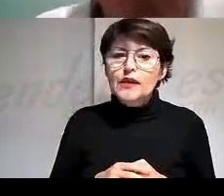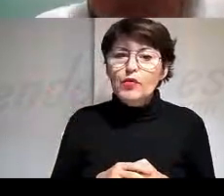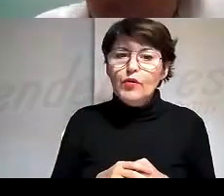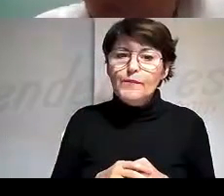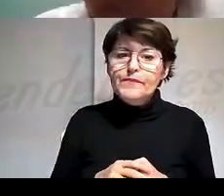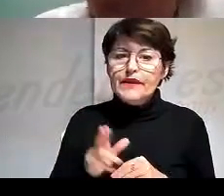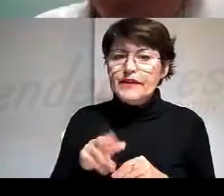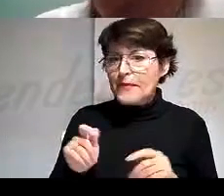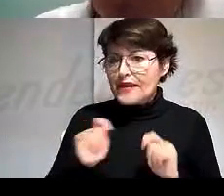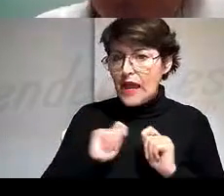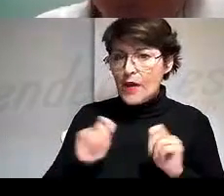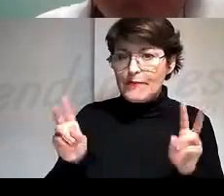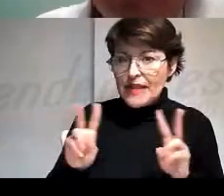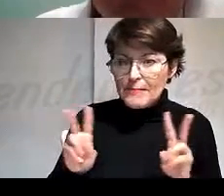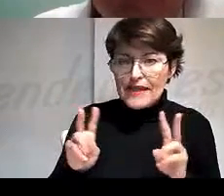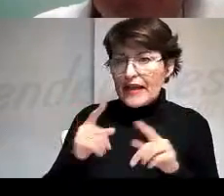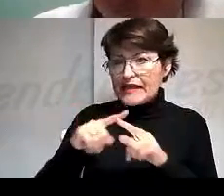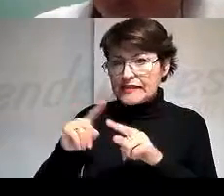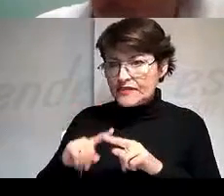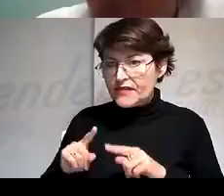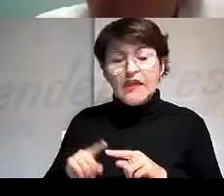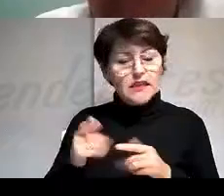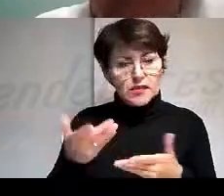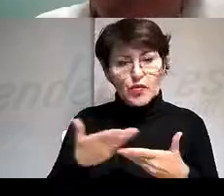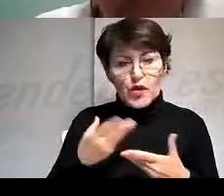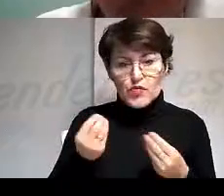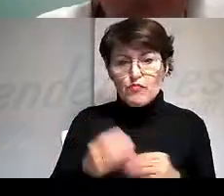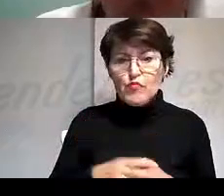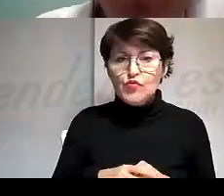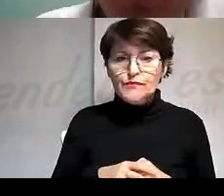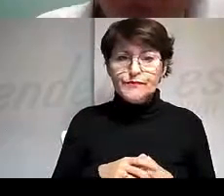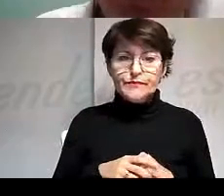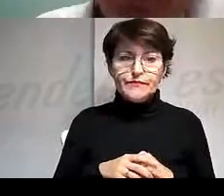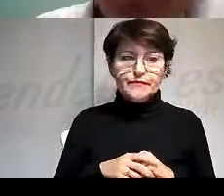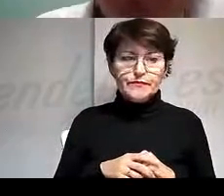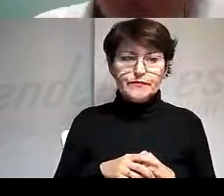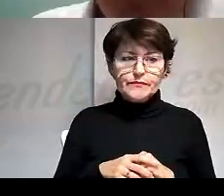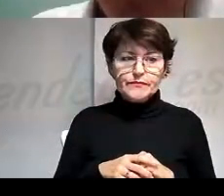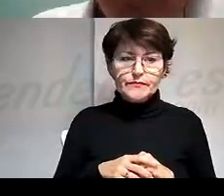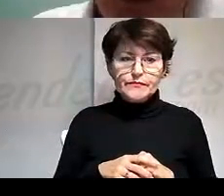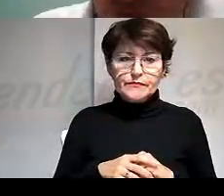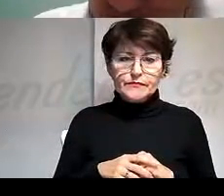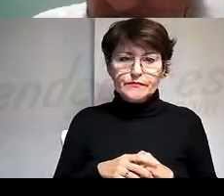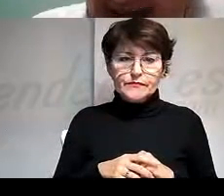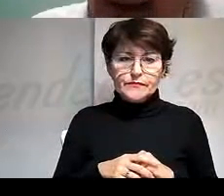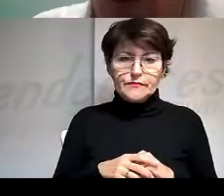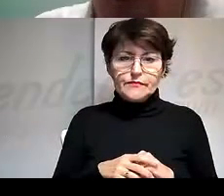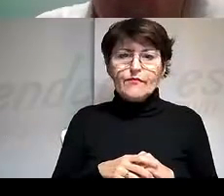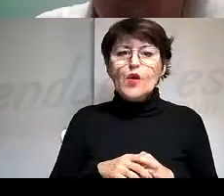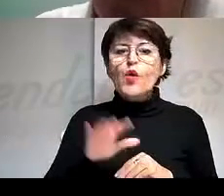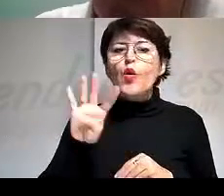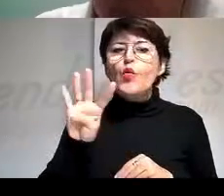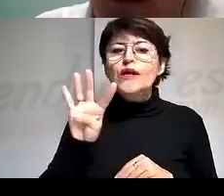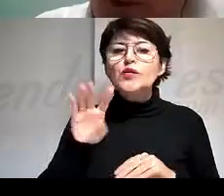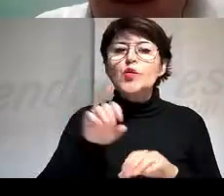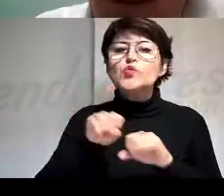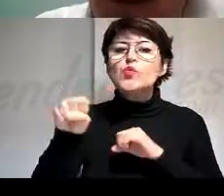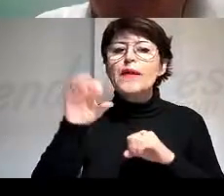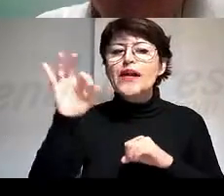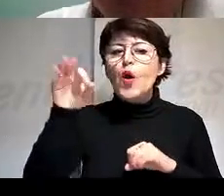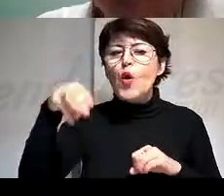vitaminas súper interesante, de iones también. Por lo tanto, cualquier bebida de aloe vera nos puede venir fenomenal. El super omega resulta